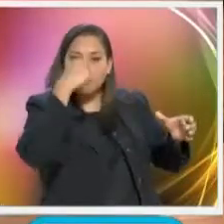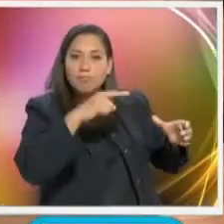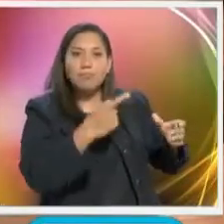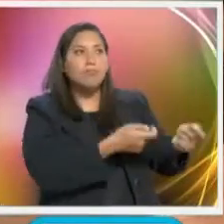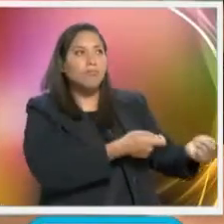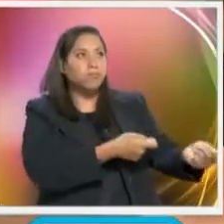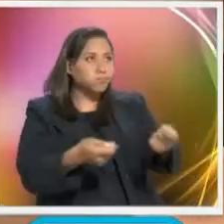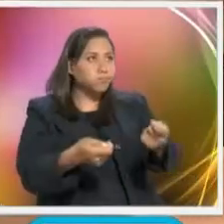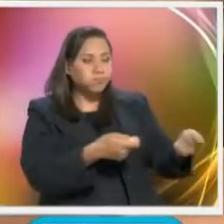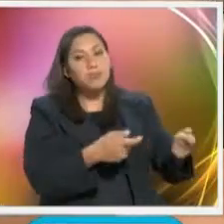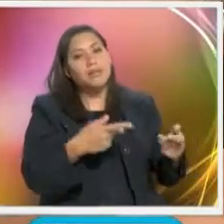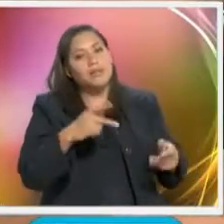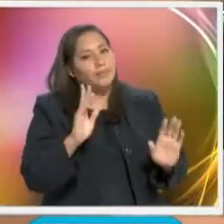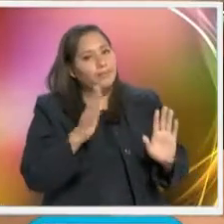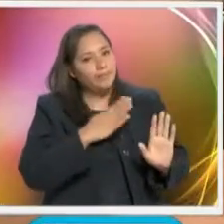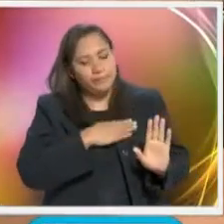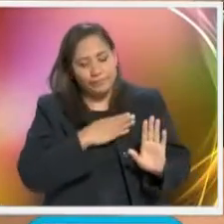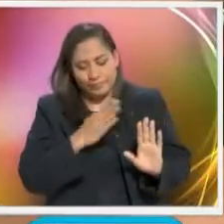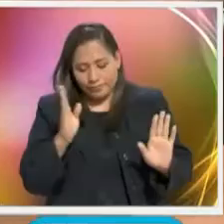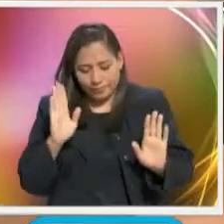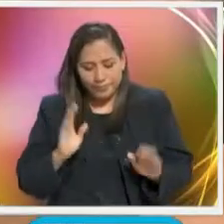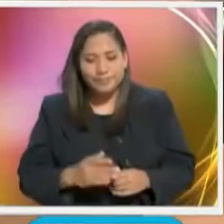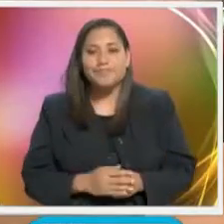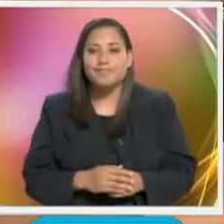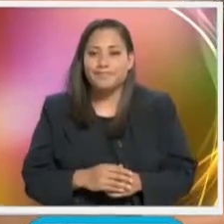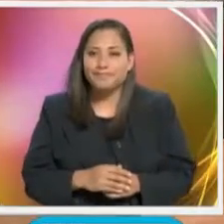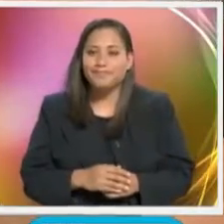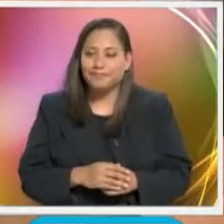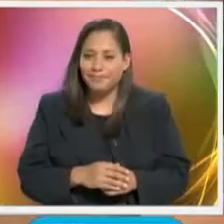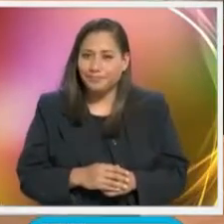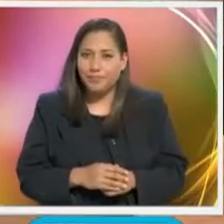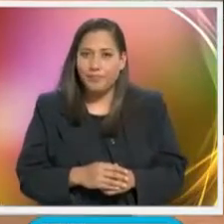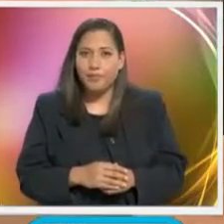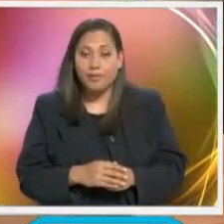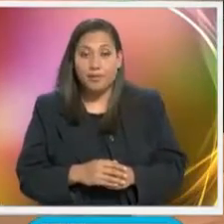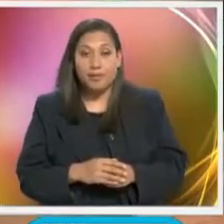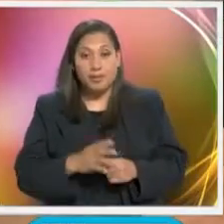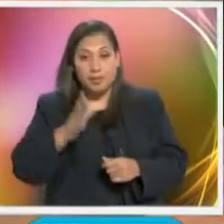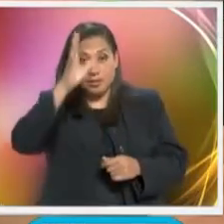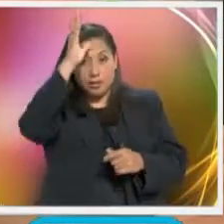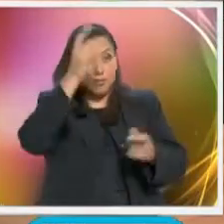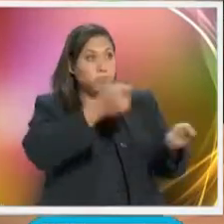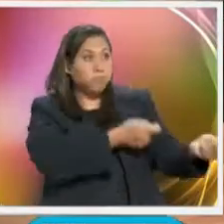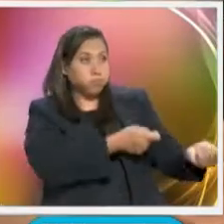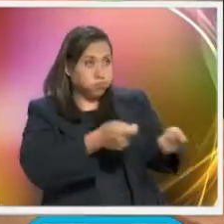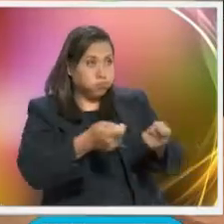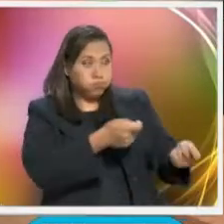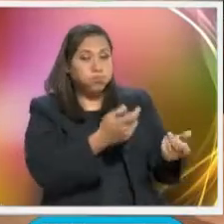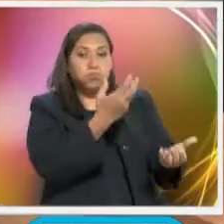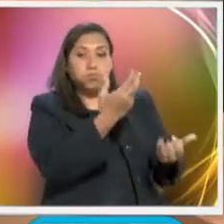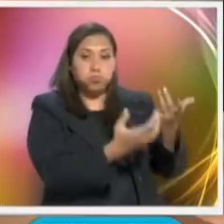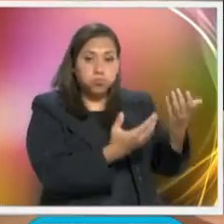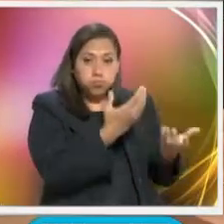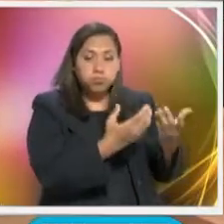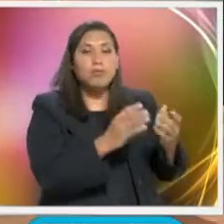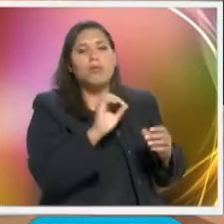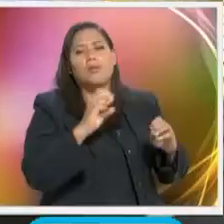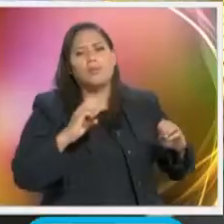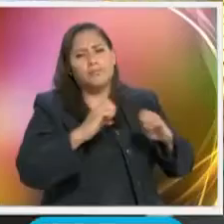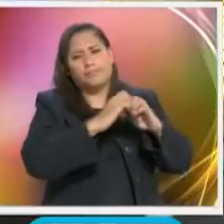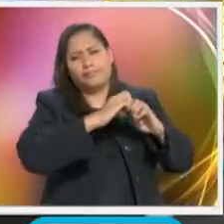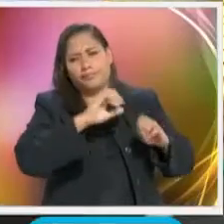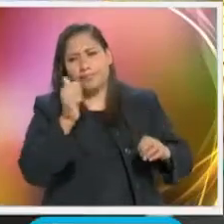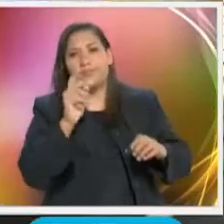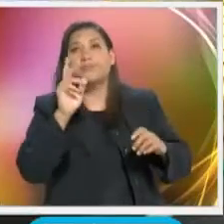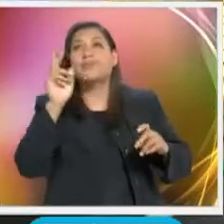¿Sí? Pero bueno, volviendo al asunto que nos ocupa, si los bomberos se ocupan de los incendios y de ciertas emergencias.